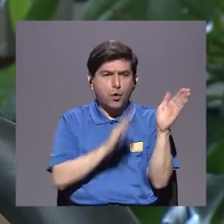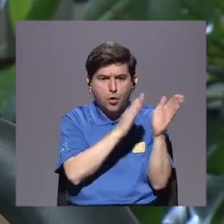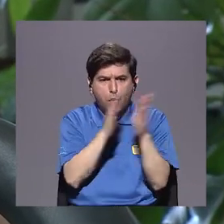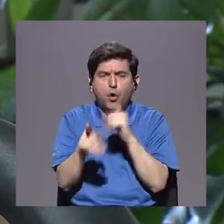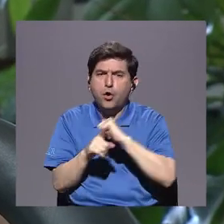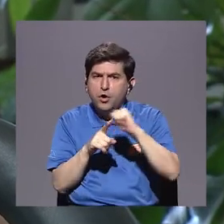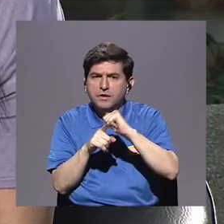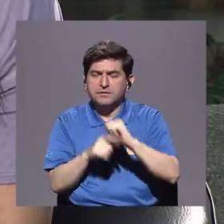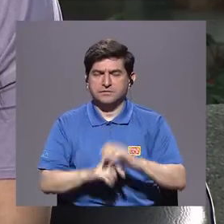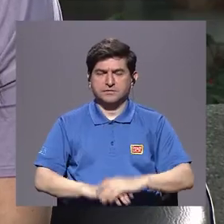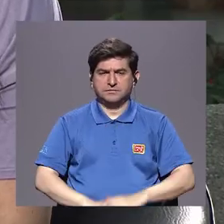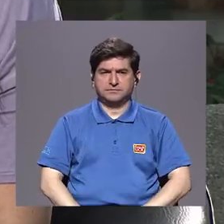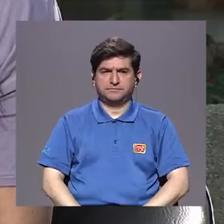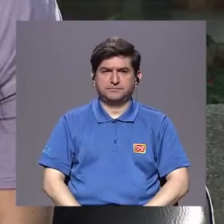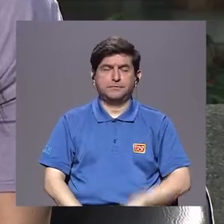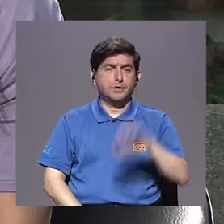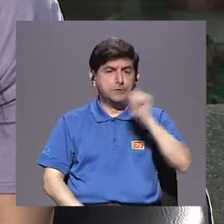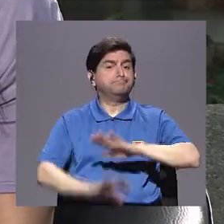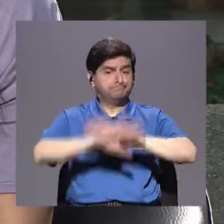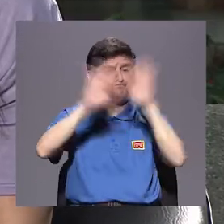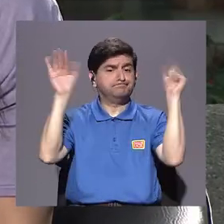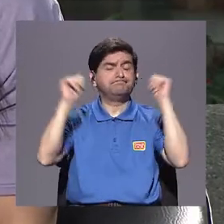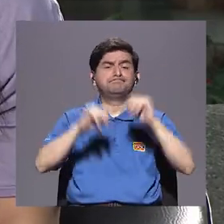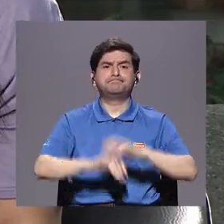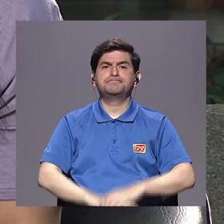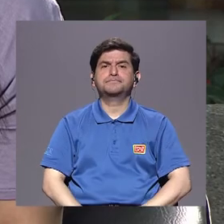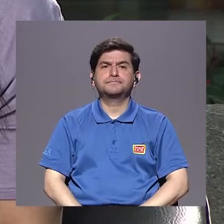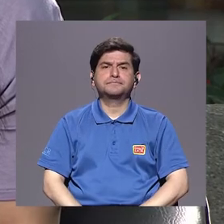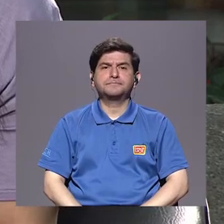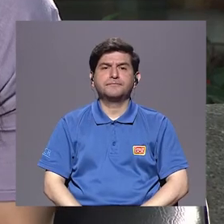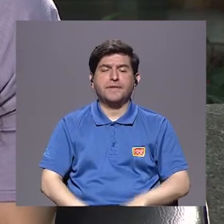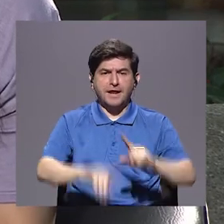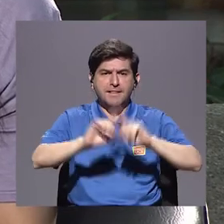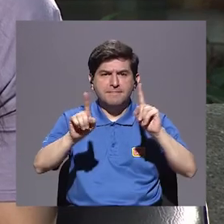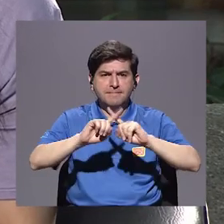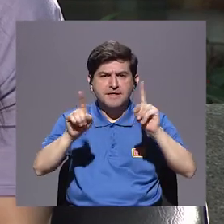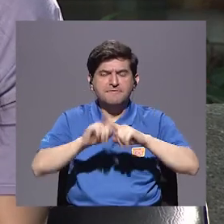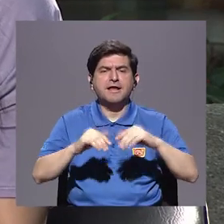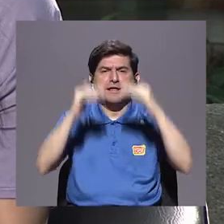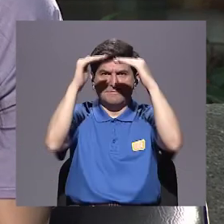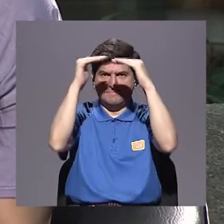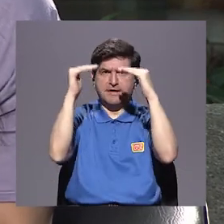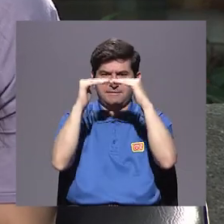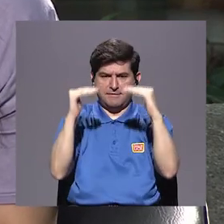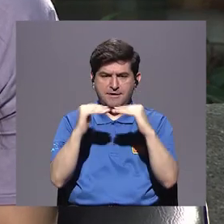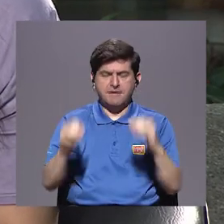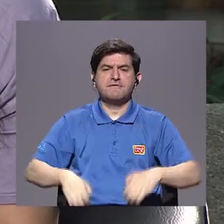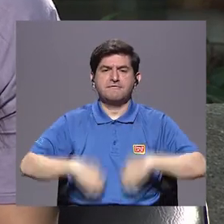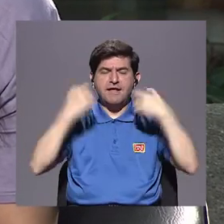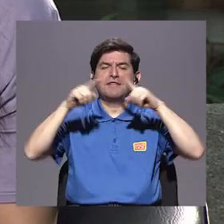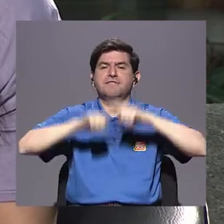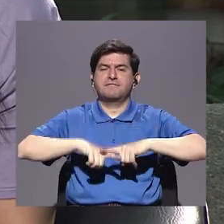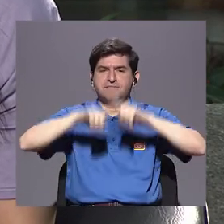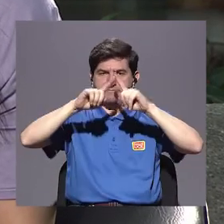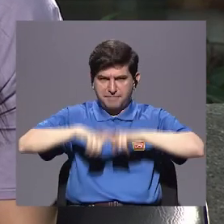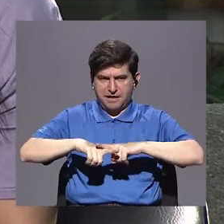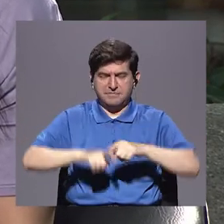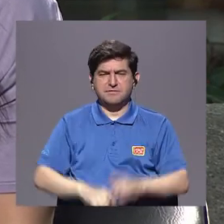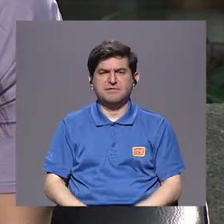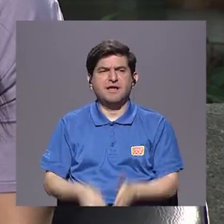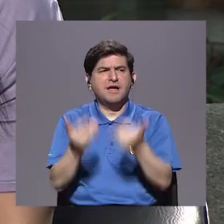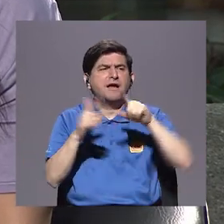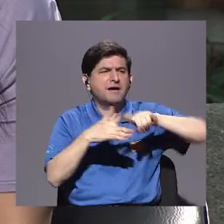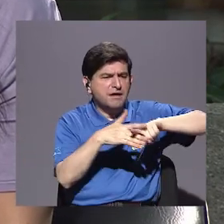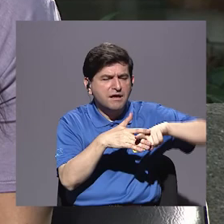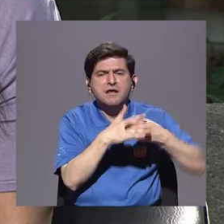para practicarlo? Sí, claro. Hay diferentes niveles. Dependiendo si